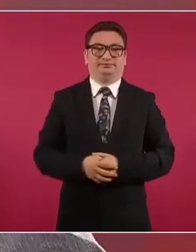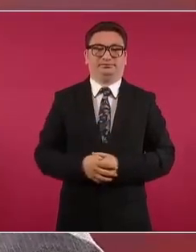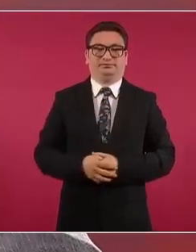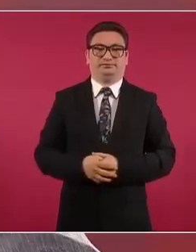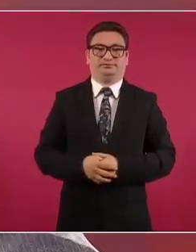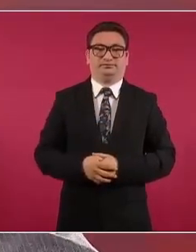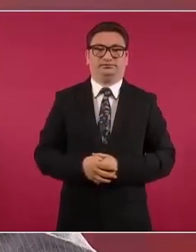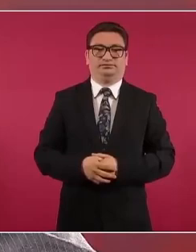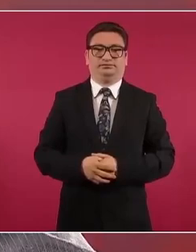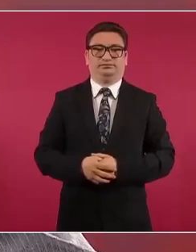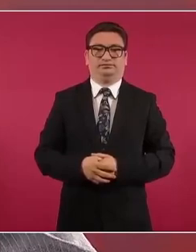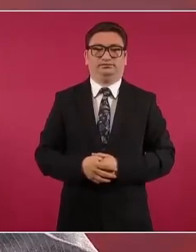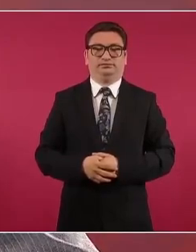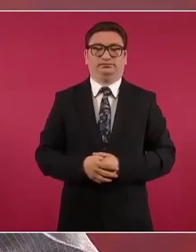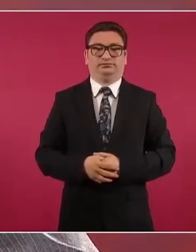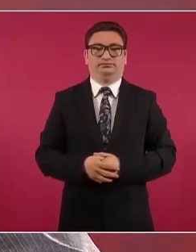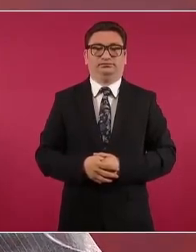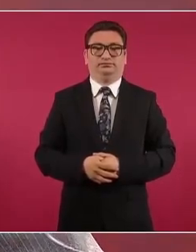íntegra.